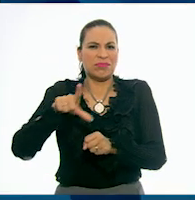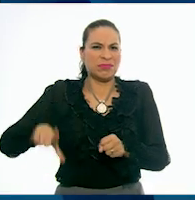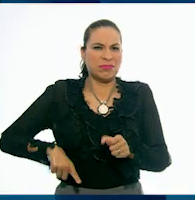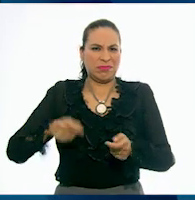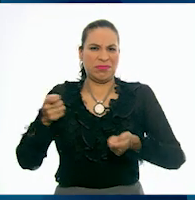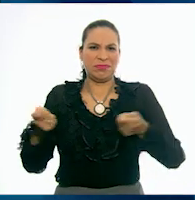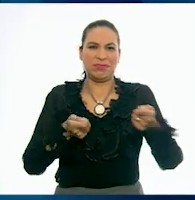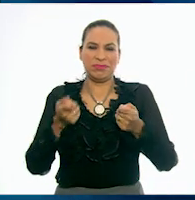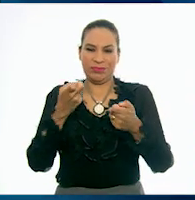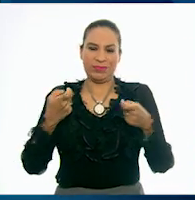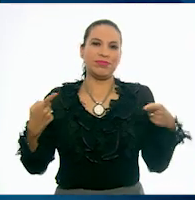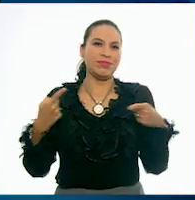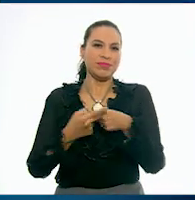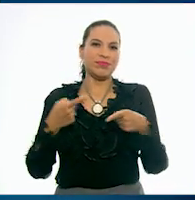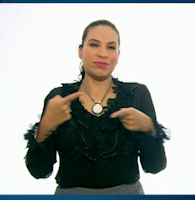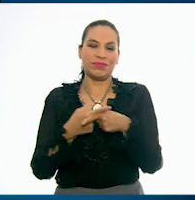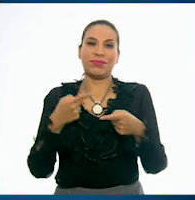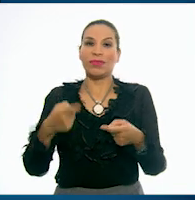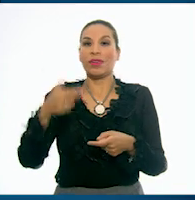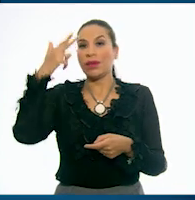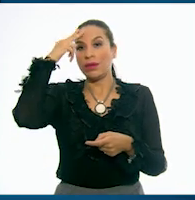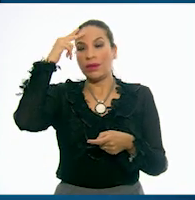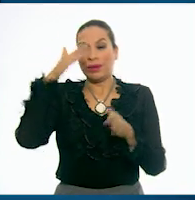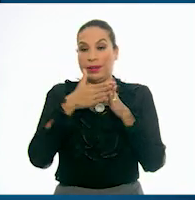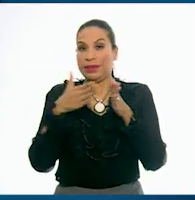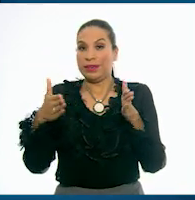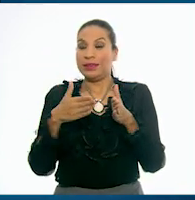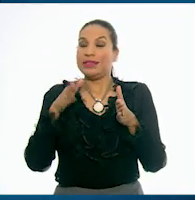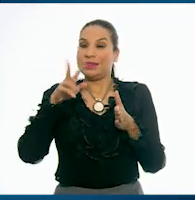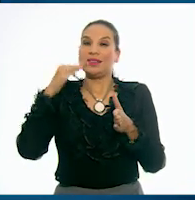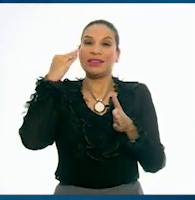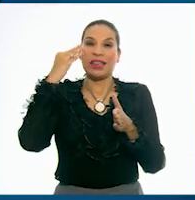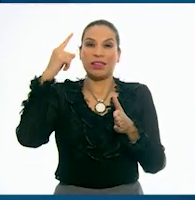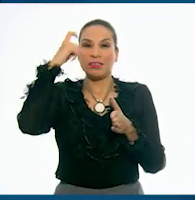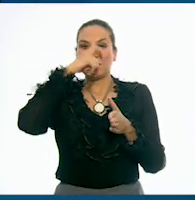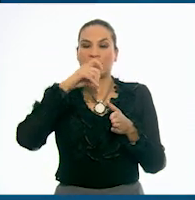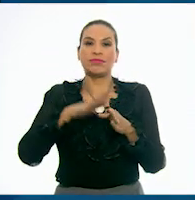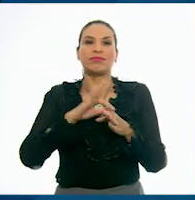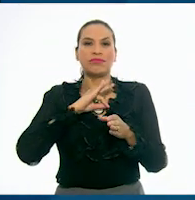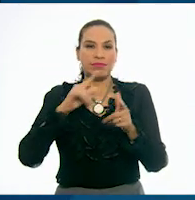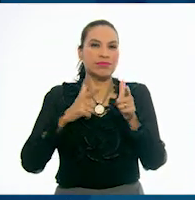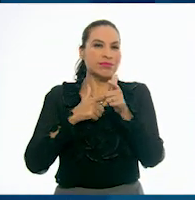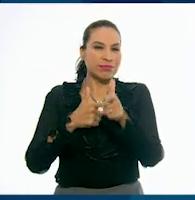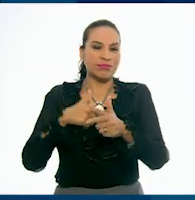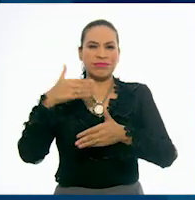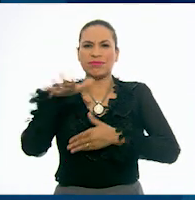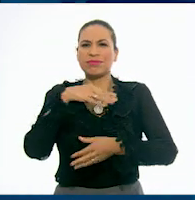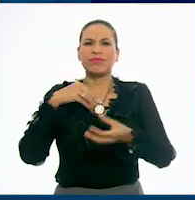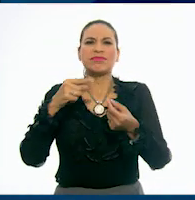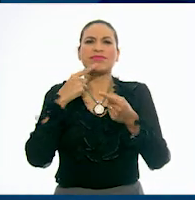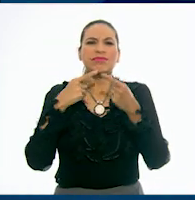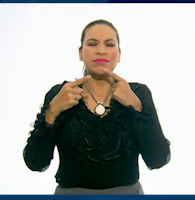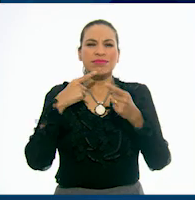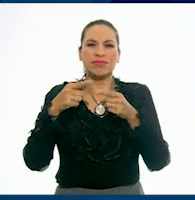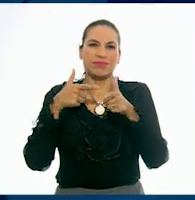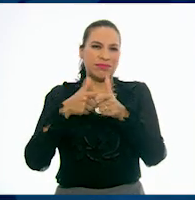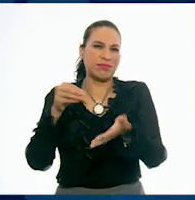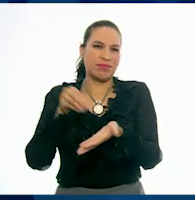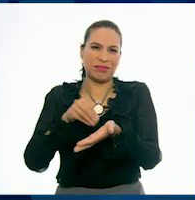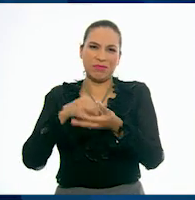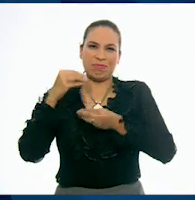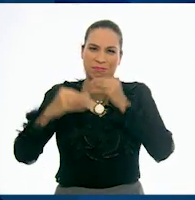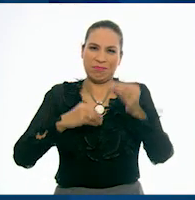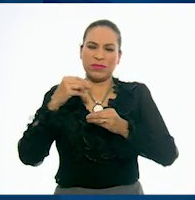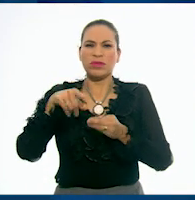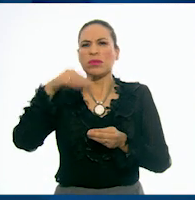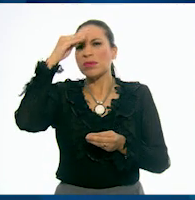estas contradicciones hacen que el porfiriato sea un periodo complejo y que sigue levantando polémica hasta nuestros días. Pero